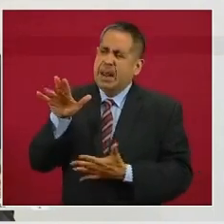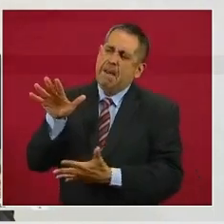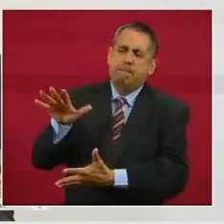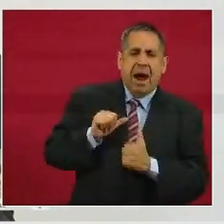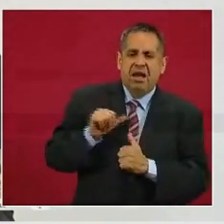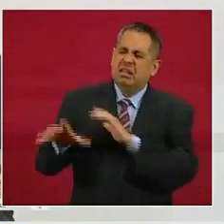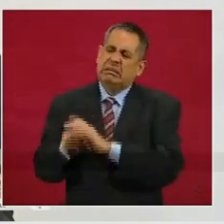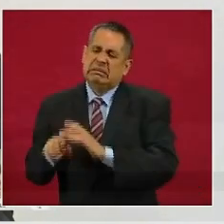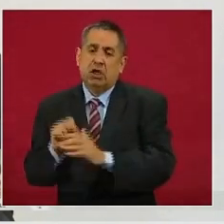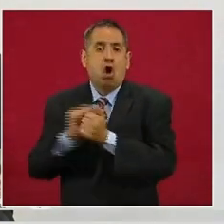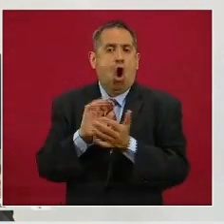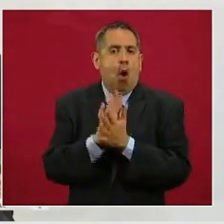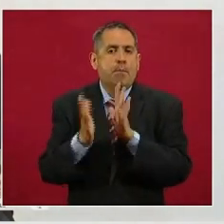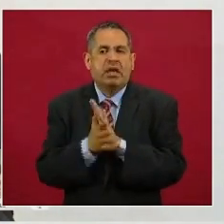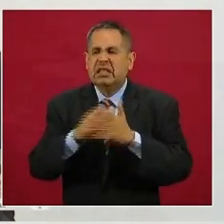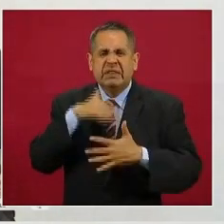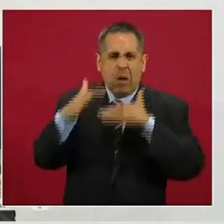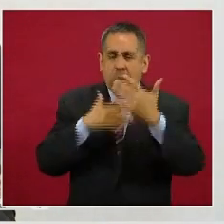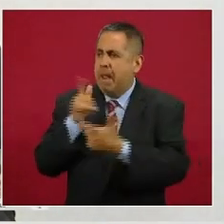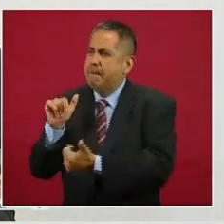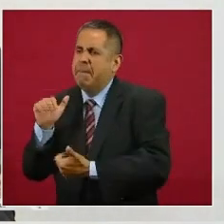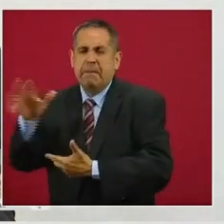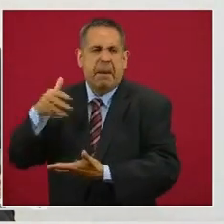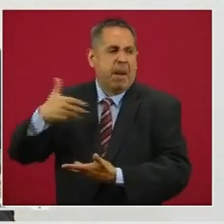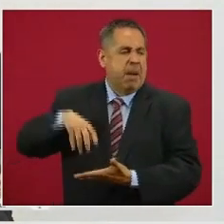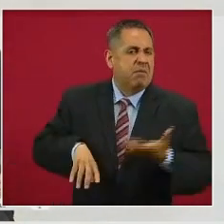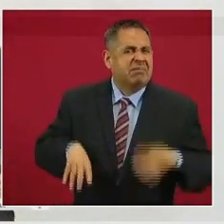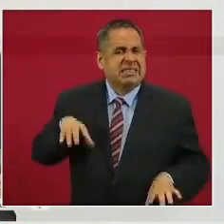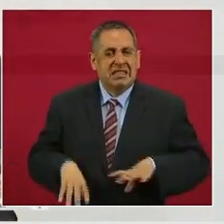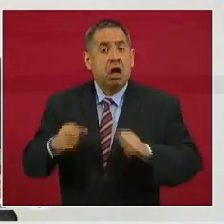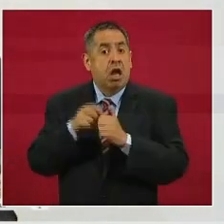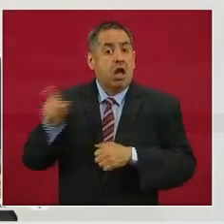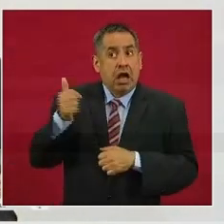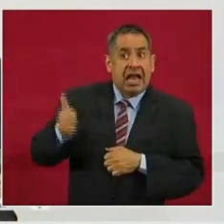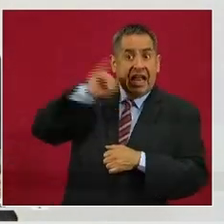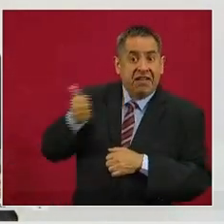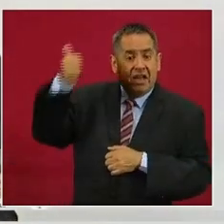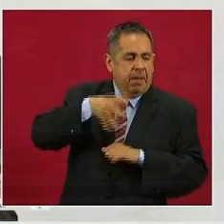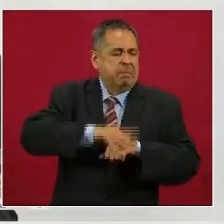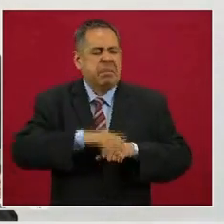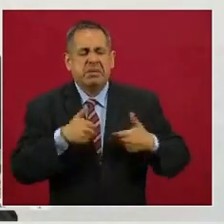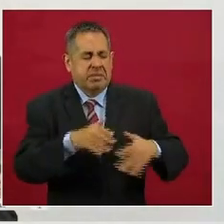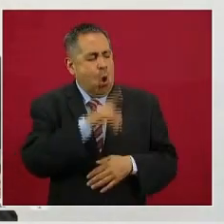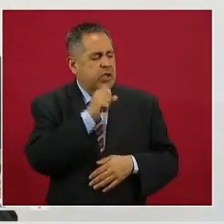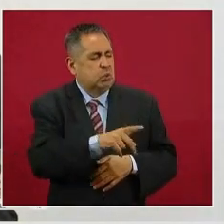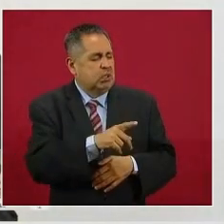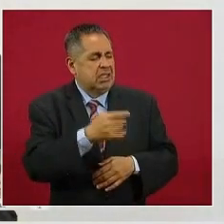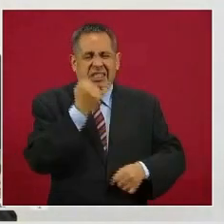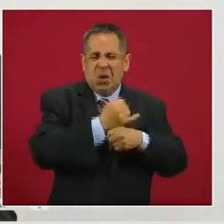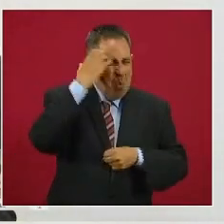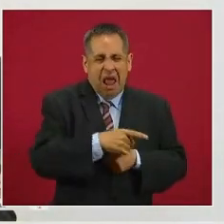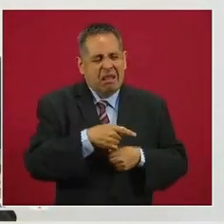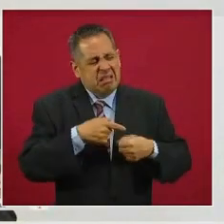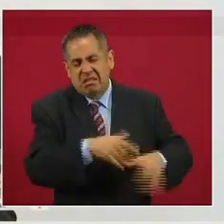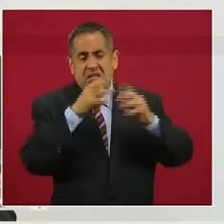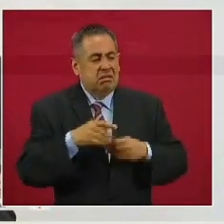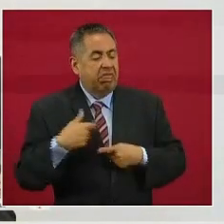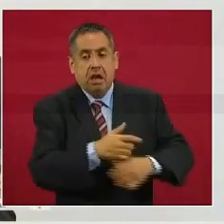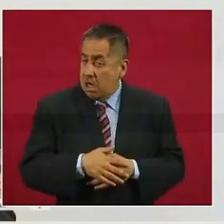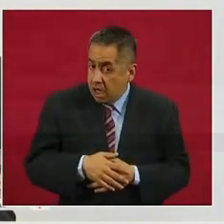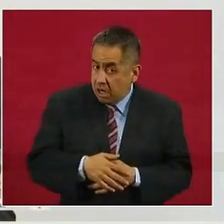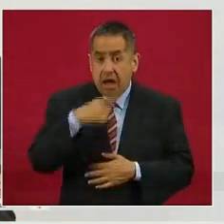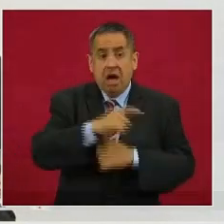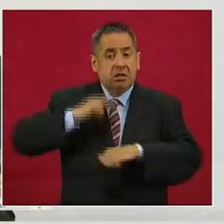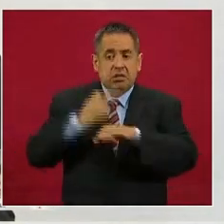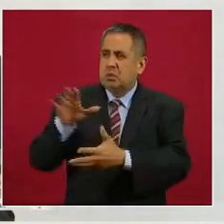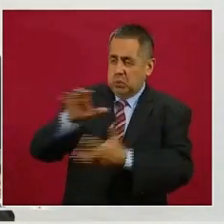República, que sustrajo con varios cómplices de manera fraudulenta dentro de la institución y con la anuencia de sus superiores. Como pago por sus infamias y para proteger su impunidad, la institución